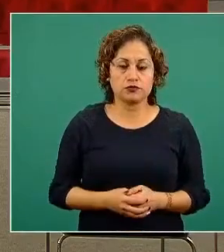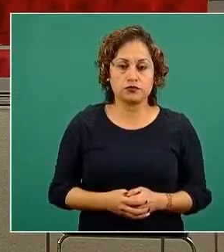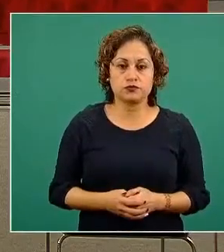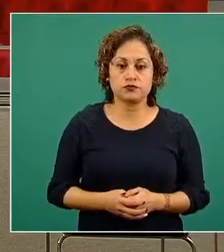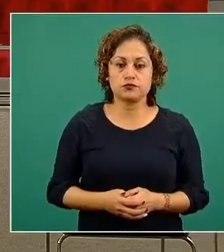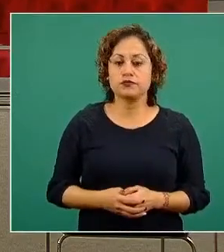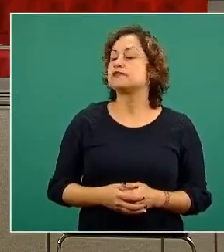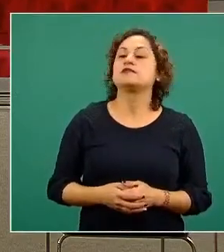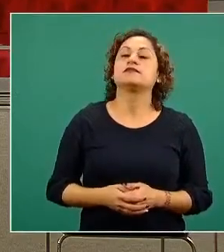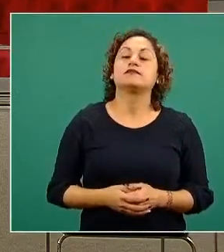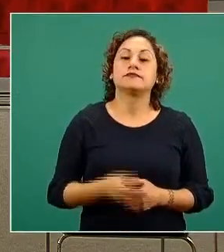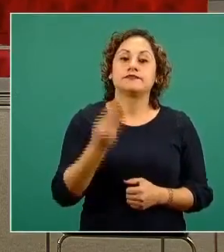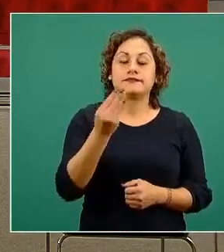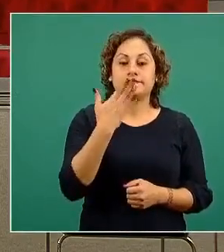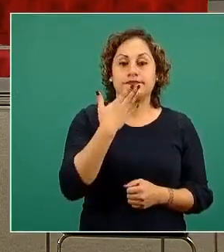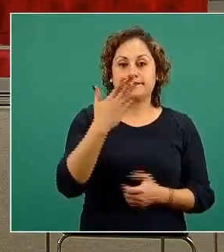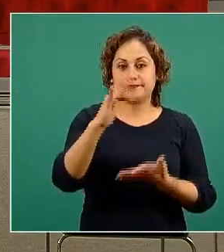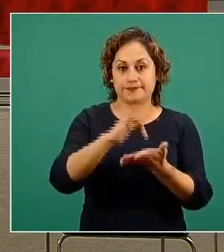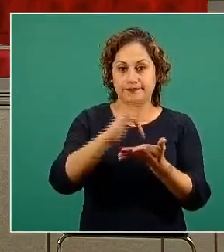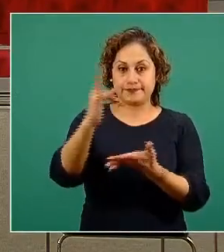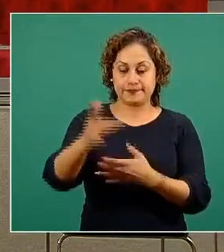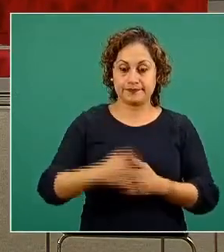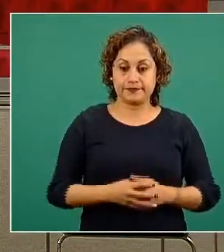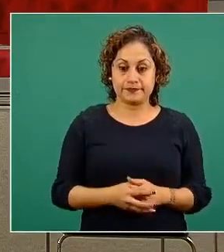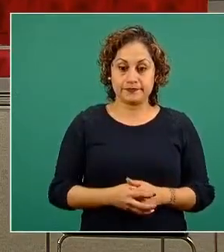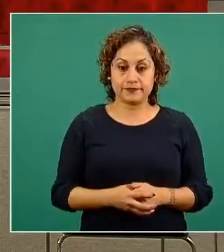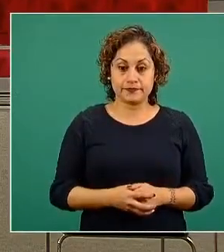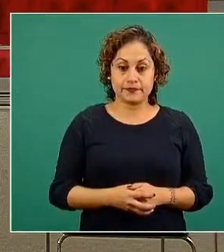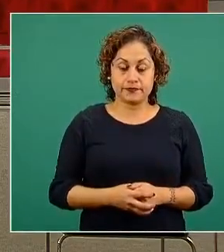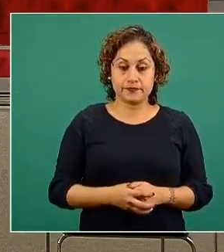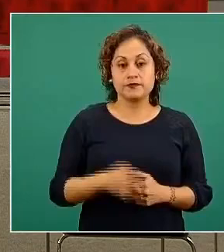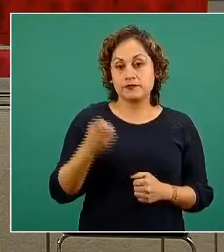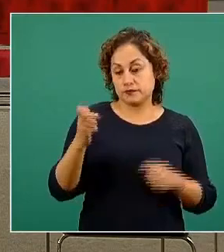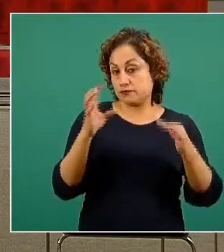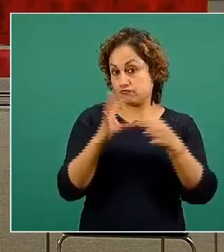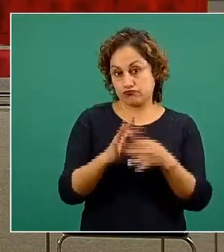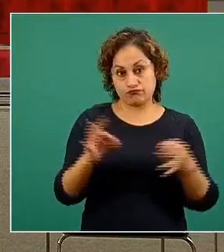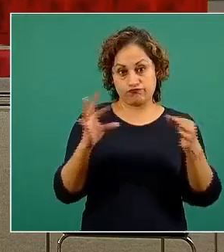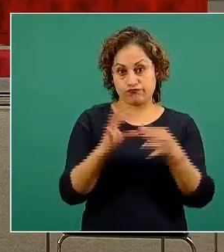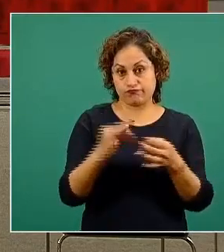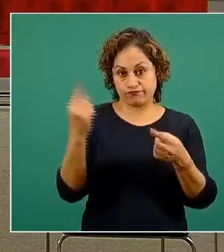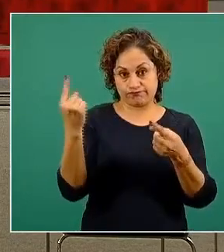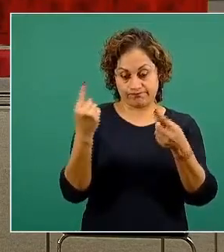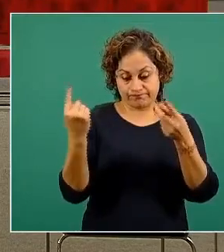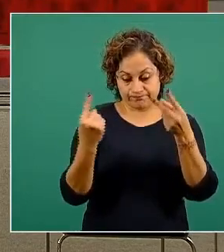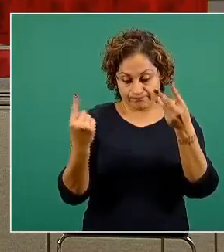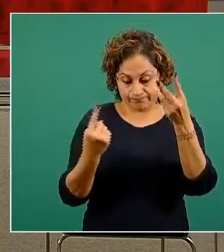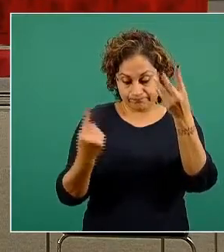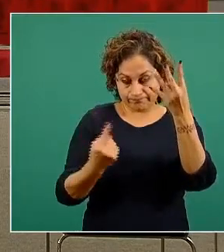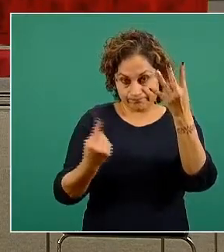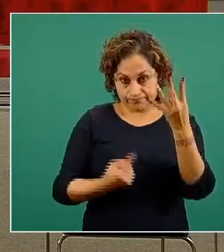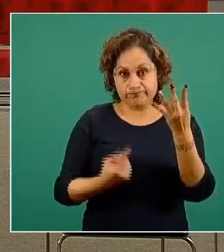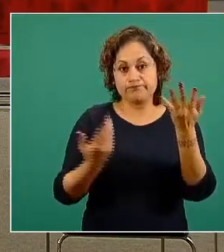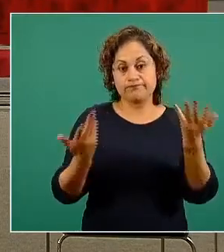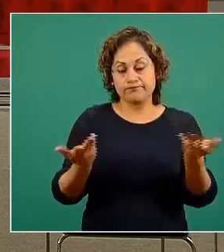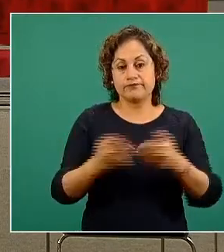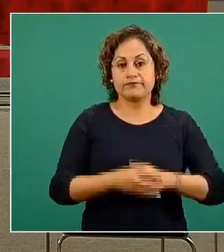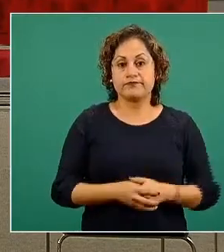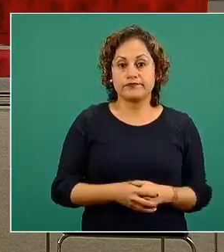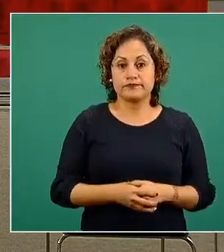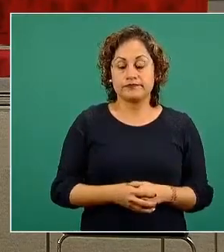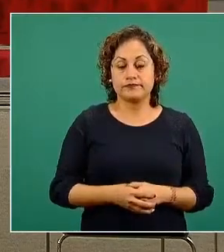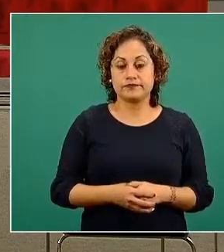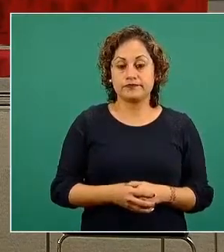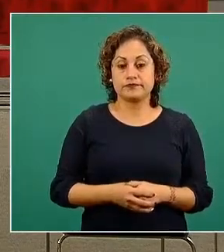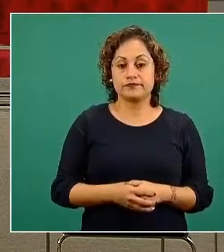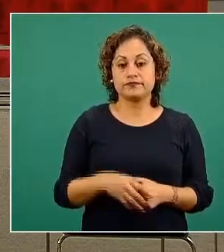muy bien, muchas gracias. Creo que hay una explicación de todo, también como sector.